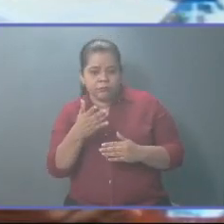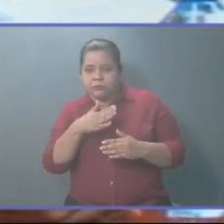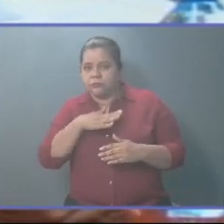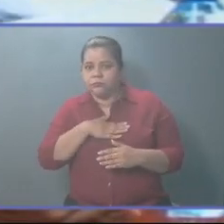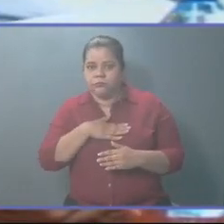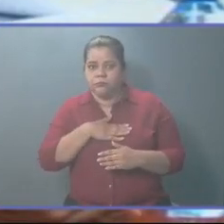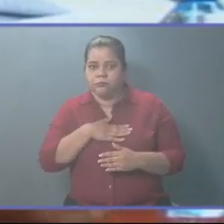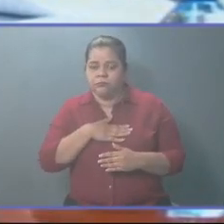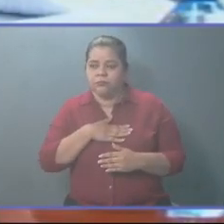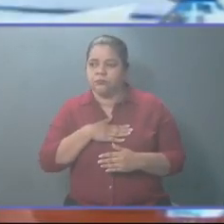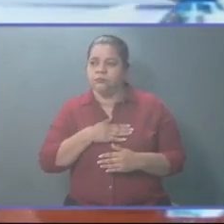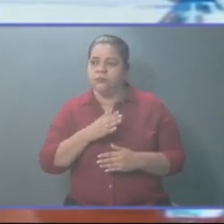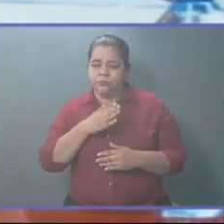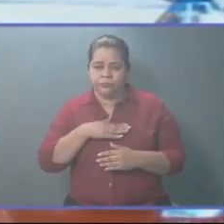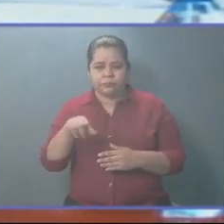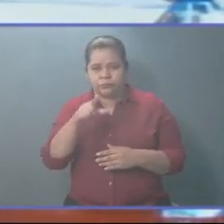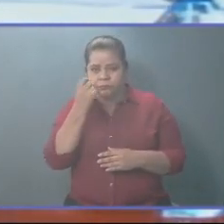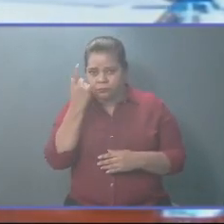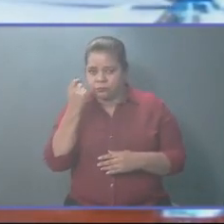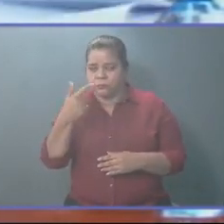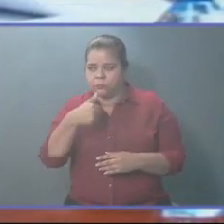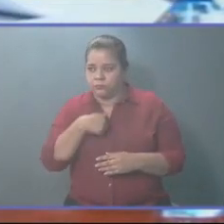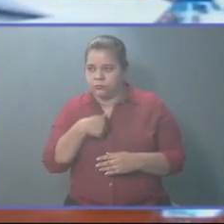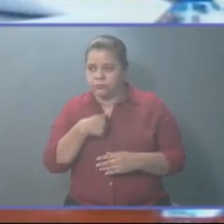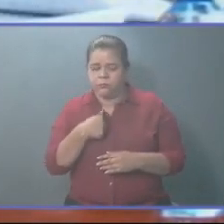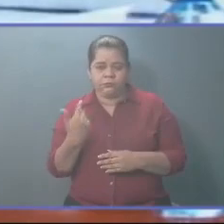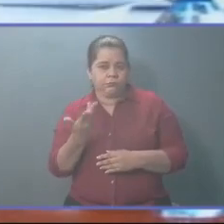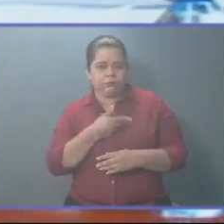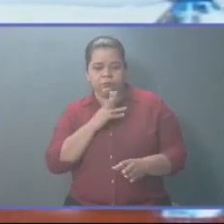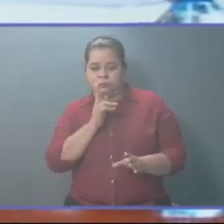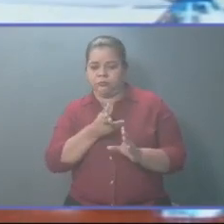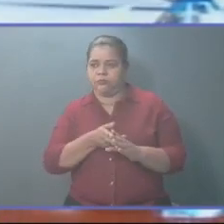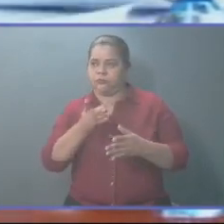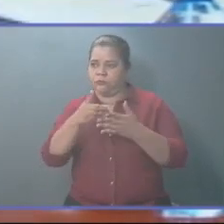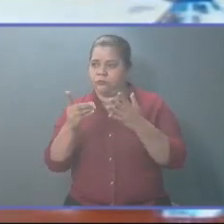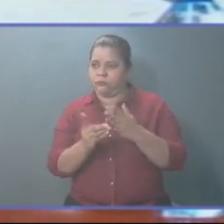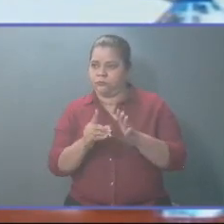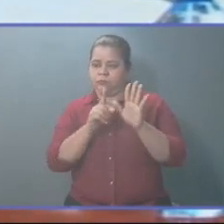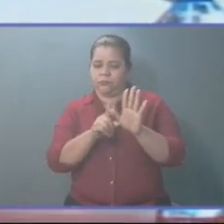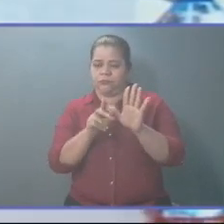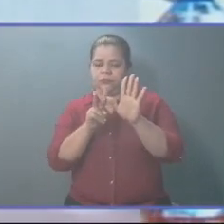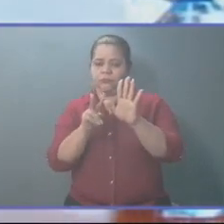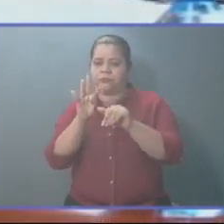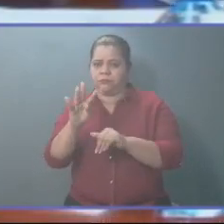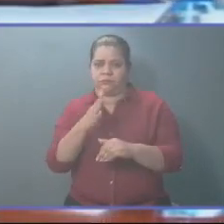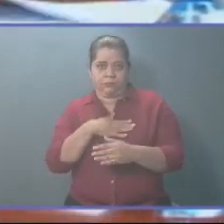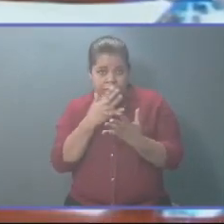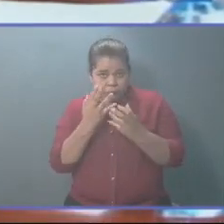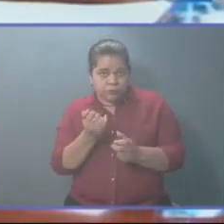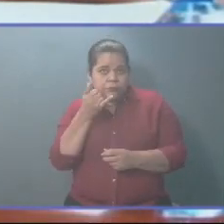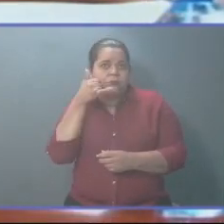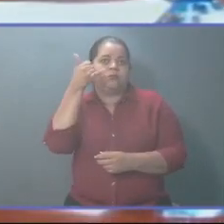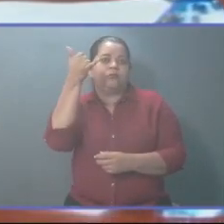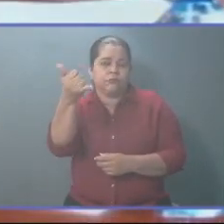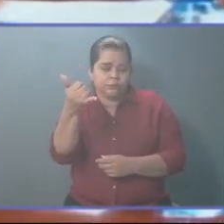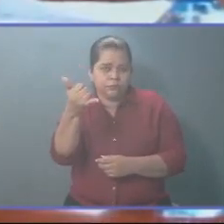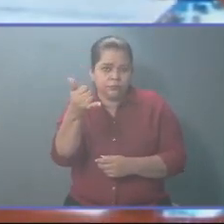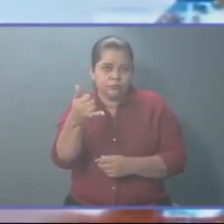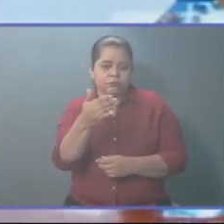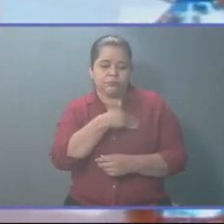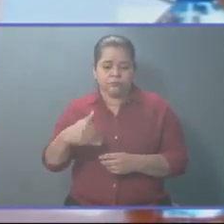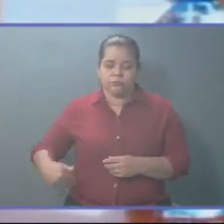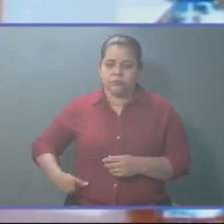pretenden esperar. Quiero que me comprendan eso, porque no aparecemos en el 674, y yo quisiera hacer una llamada al presidente de la